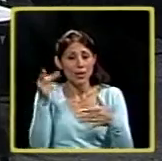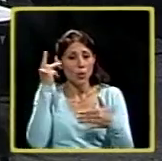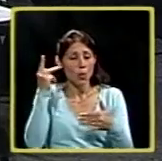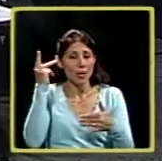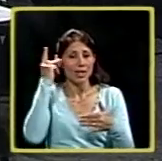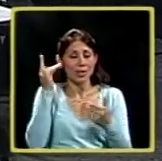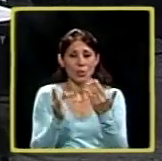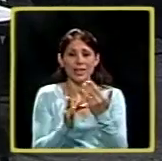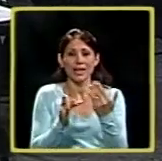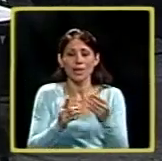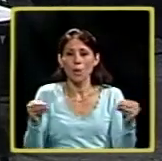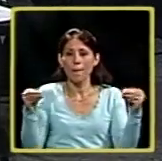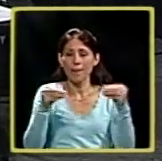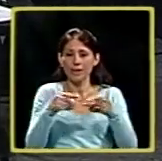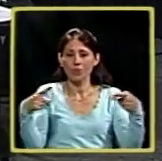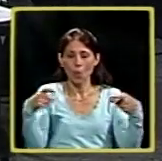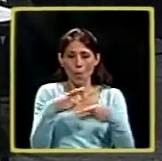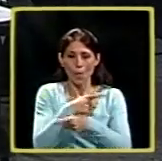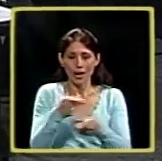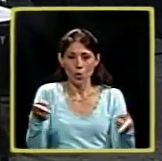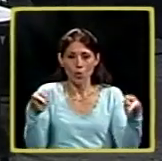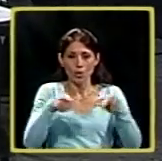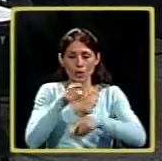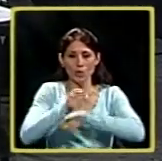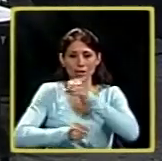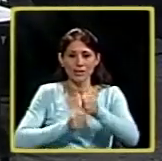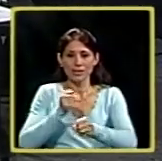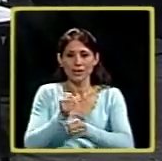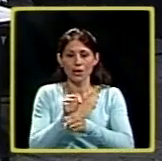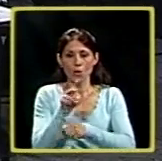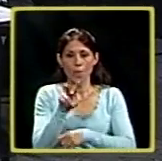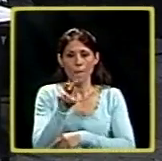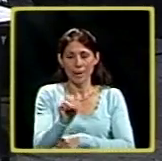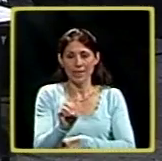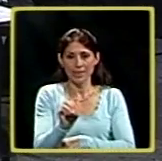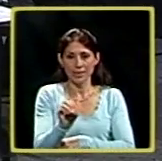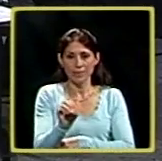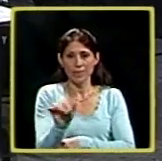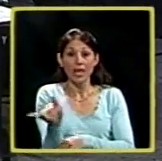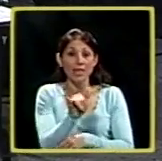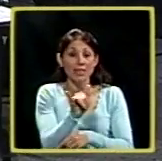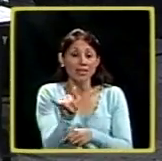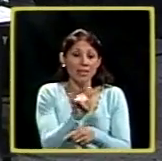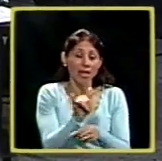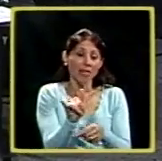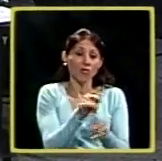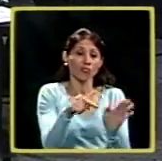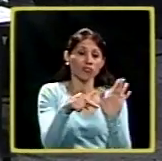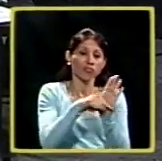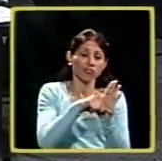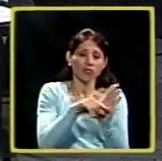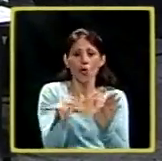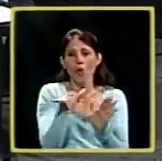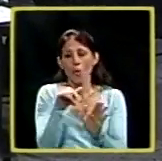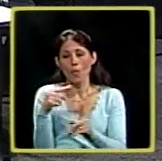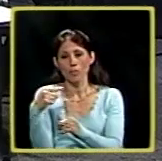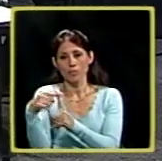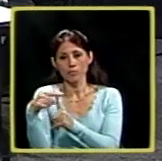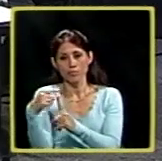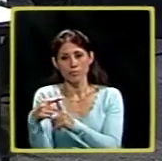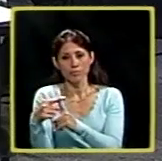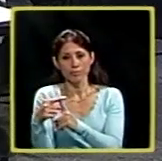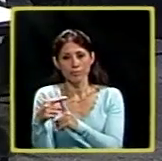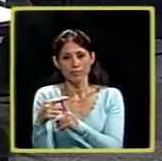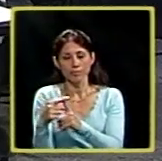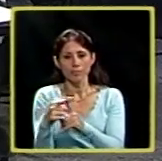complejo ocurrido en el siglo XX. Tanto en sentido negativo como en sentido positivo. Así como